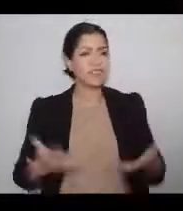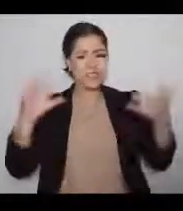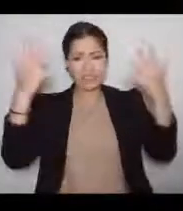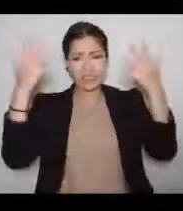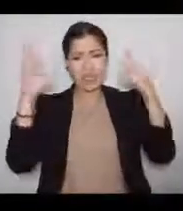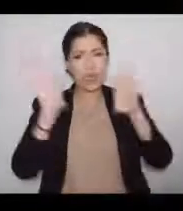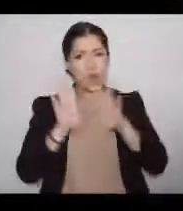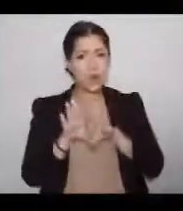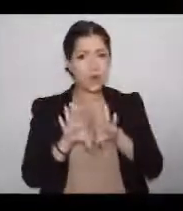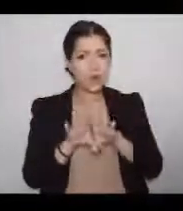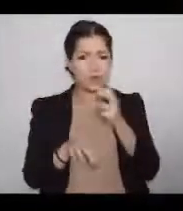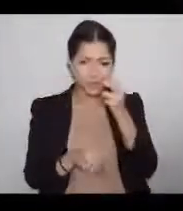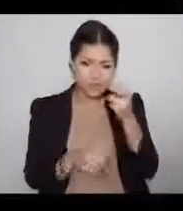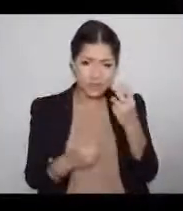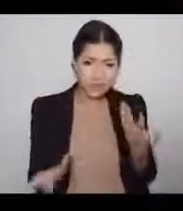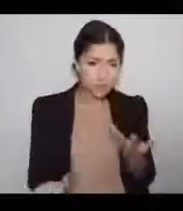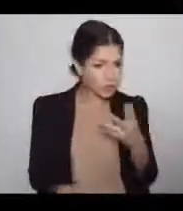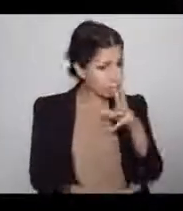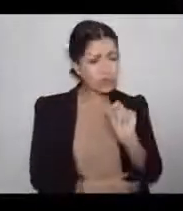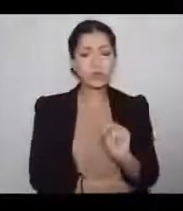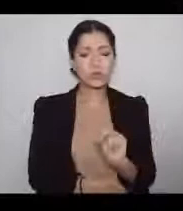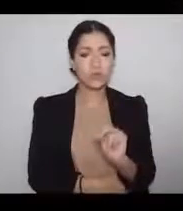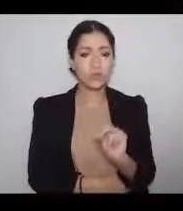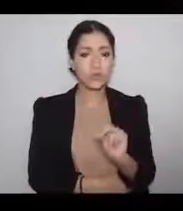¡Esto es aprensivo!